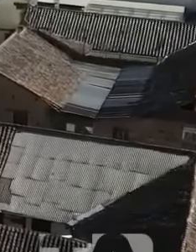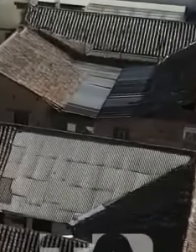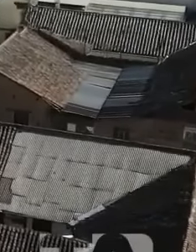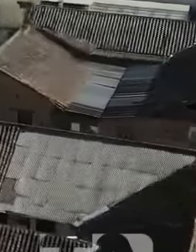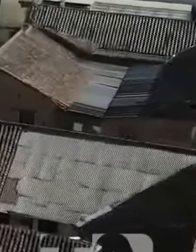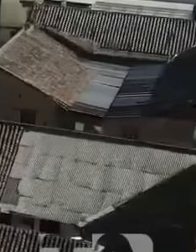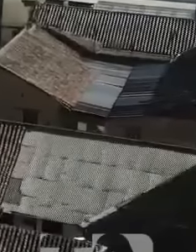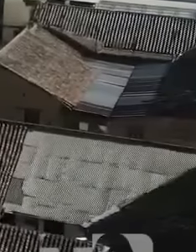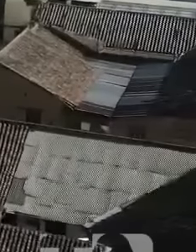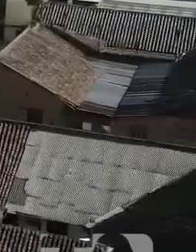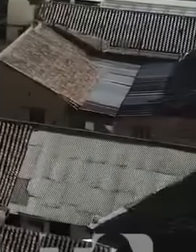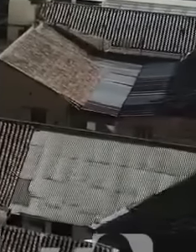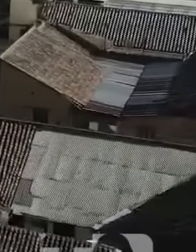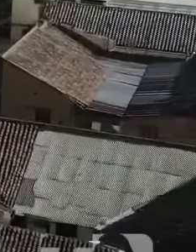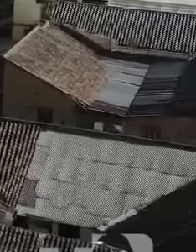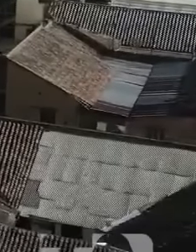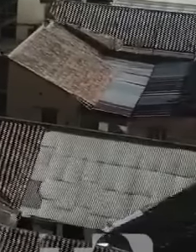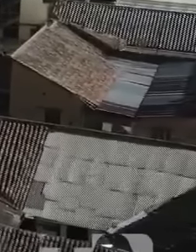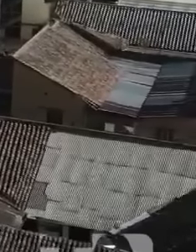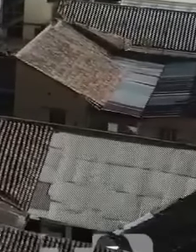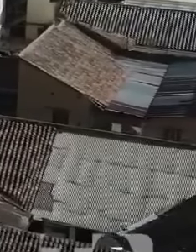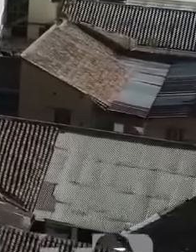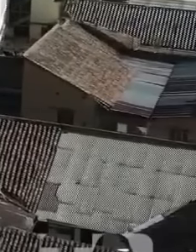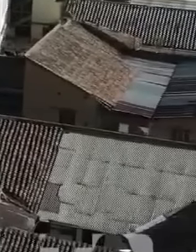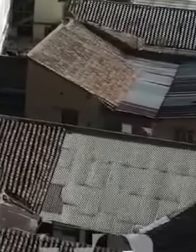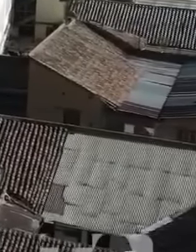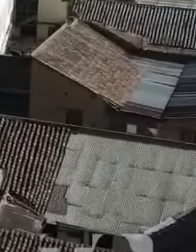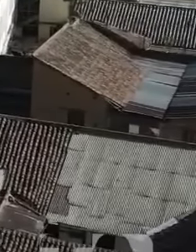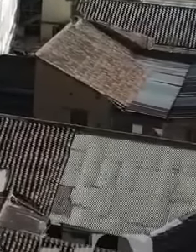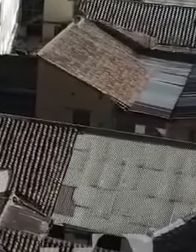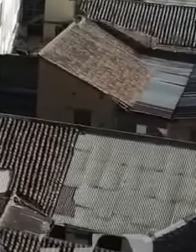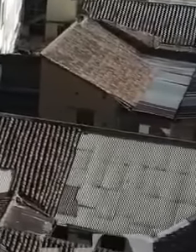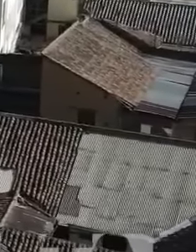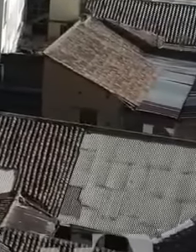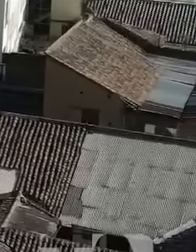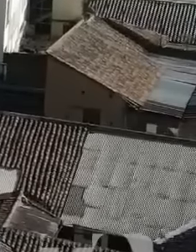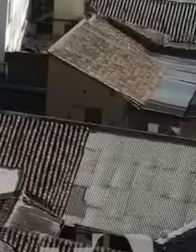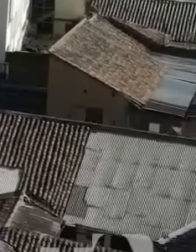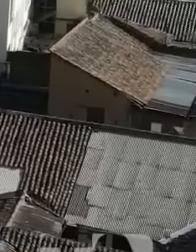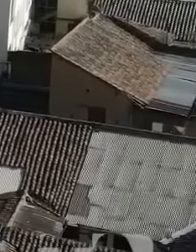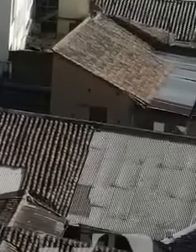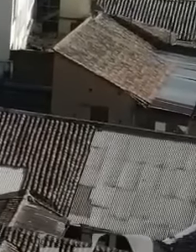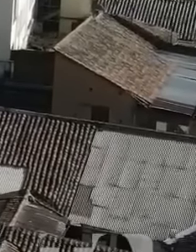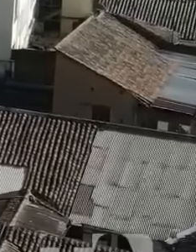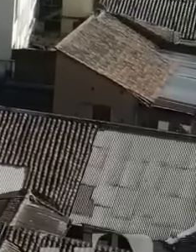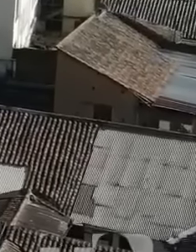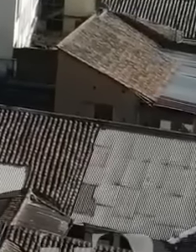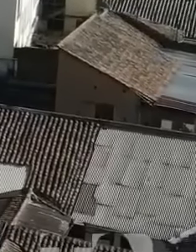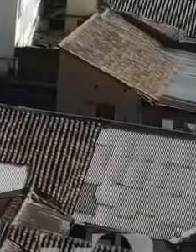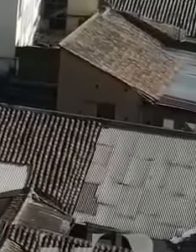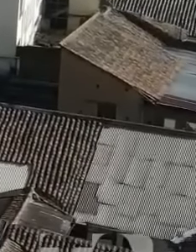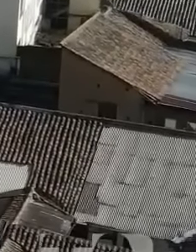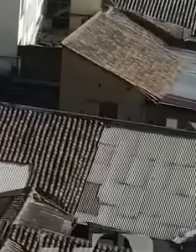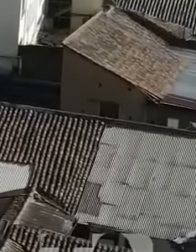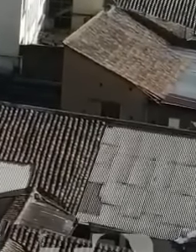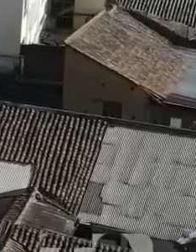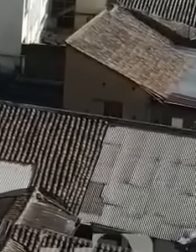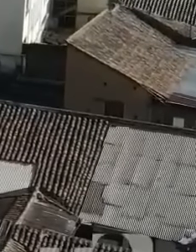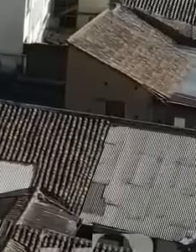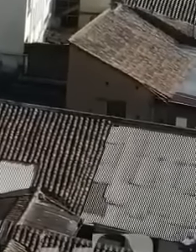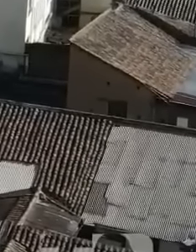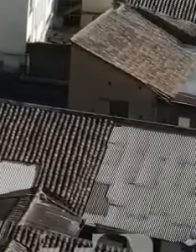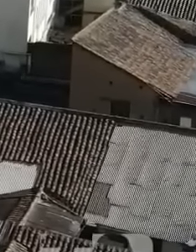Está ahora el cielo de Quito despejado, 11 grados Celsius, y como pueden ver, ahí estamos. Estamos en el centro histórico